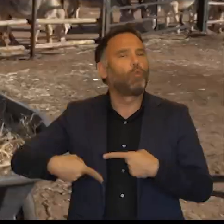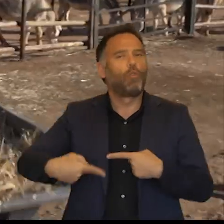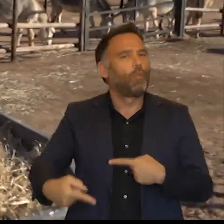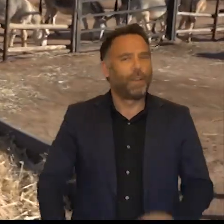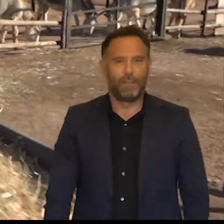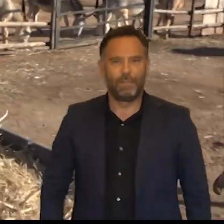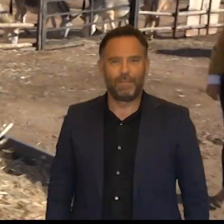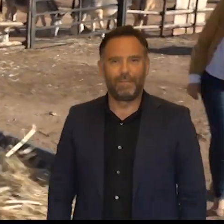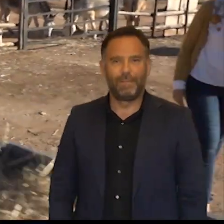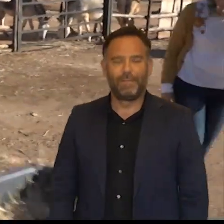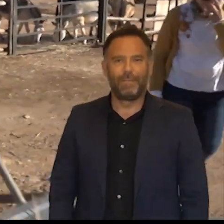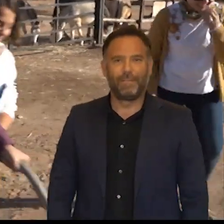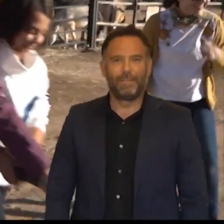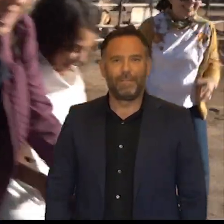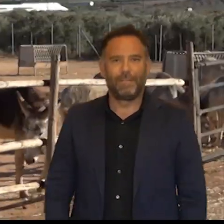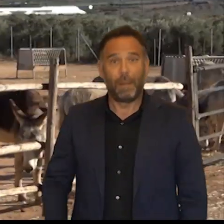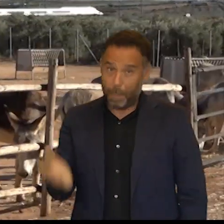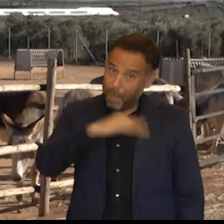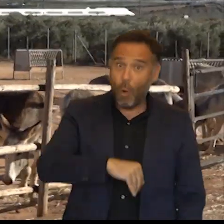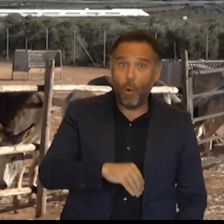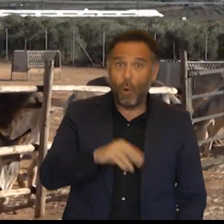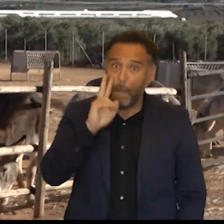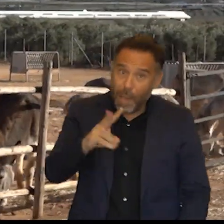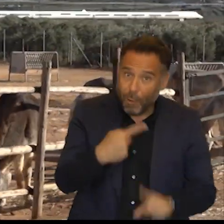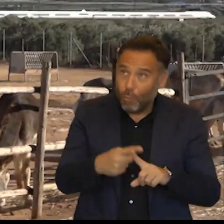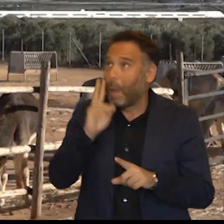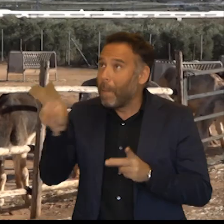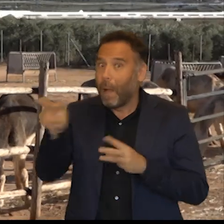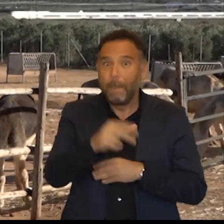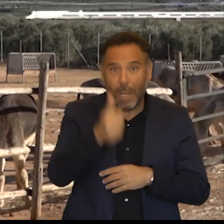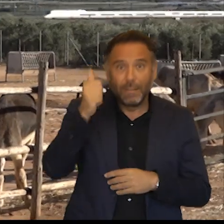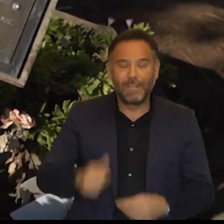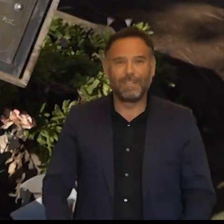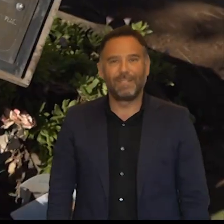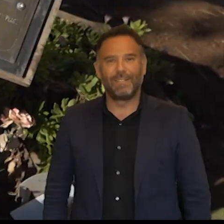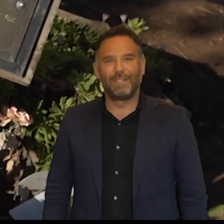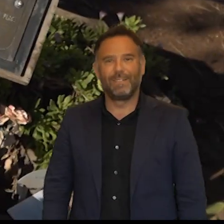al día. ¡Vamos, vamos, vamos, vamos, vamos! ¡Que tenemos mucho que ver!